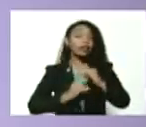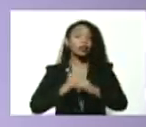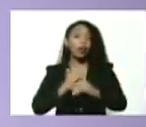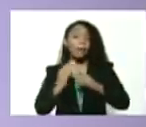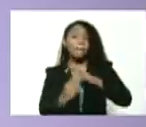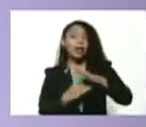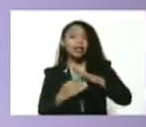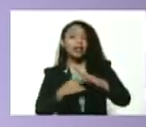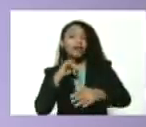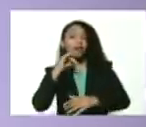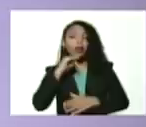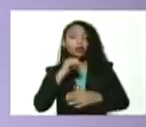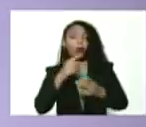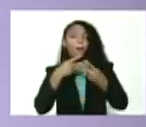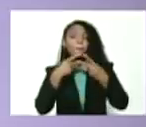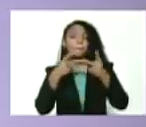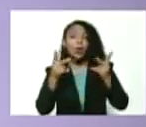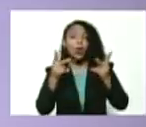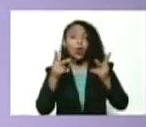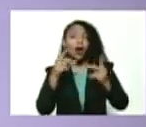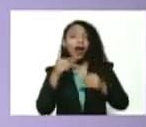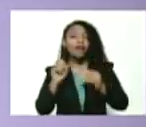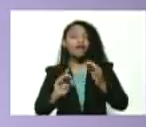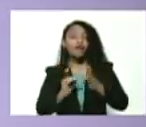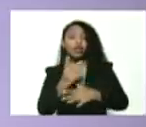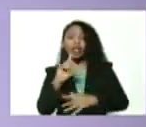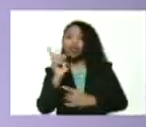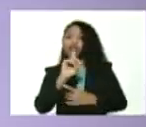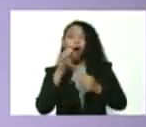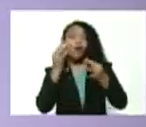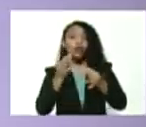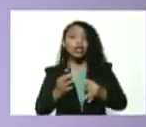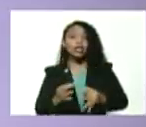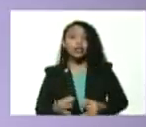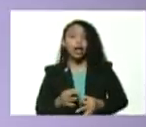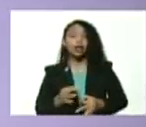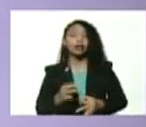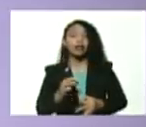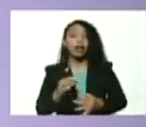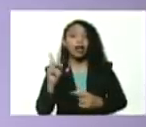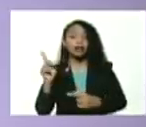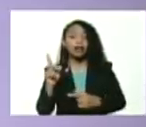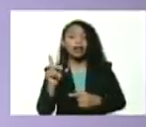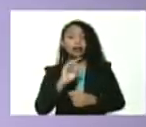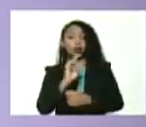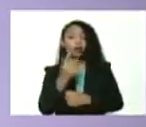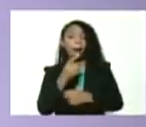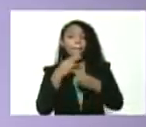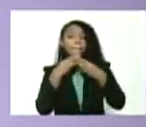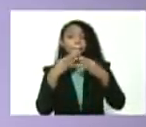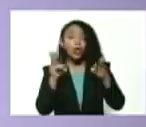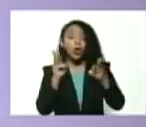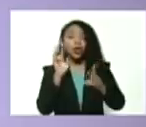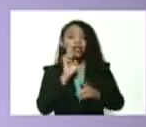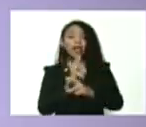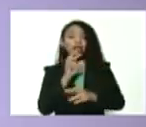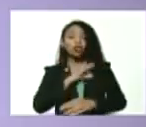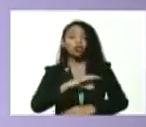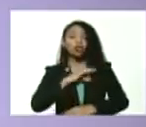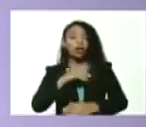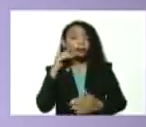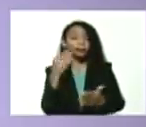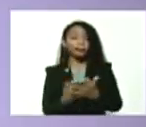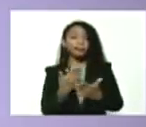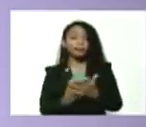basan en informaciones publicadas, en fuentes no oficiales, fuentes secundarias, publicaciones en redes sociales,